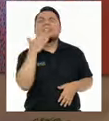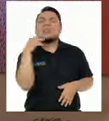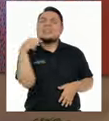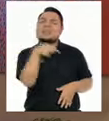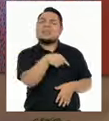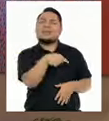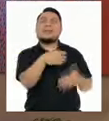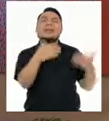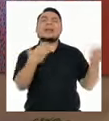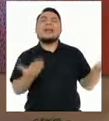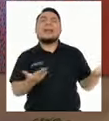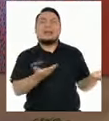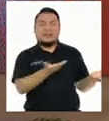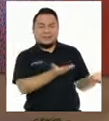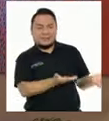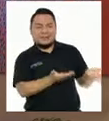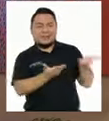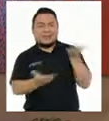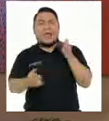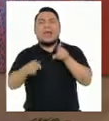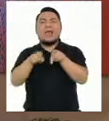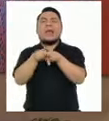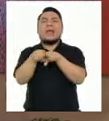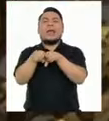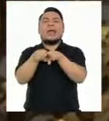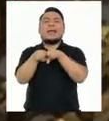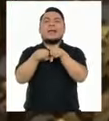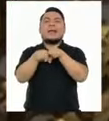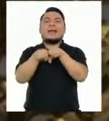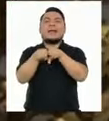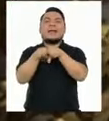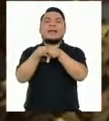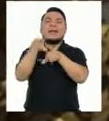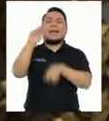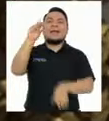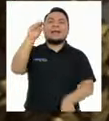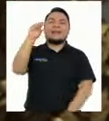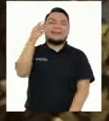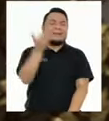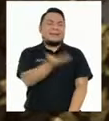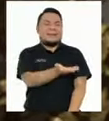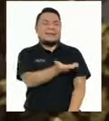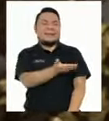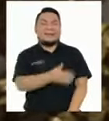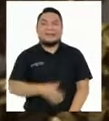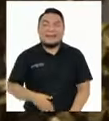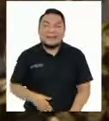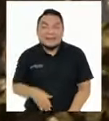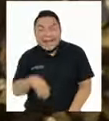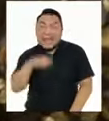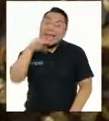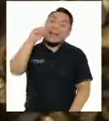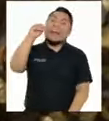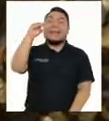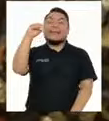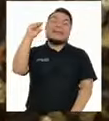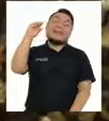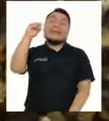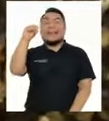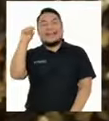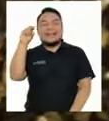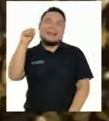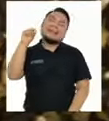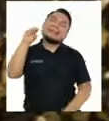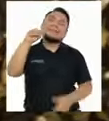ustedes, Calcetín. ¡Ah!